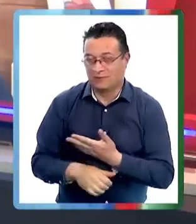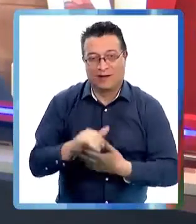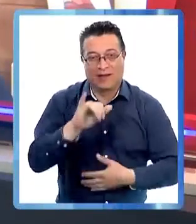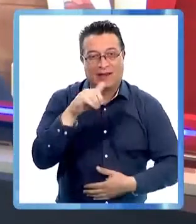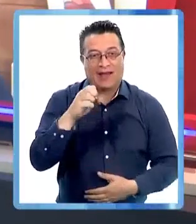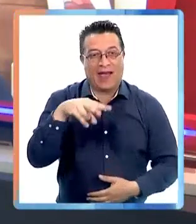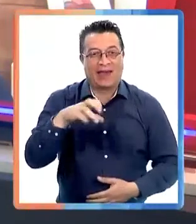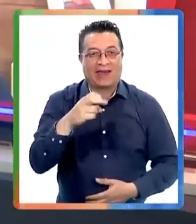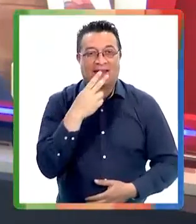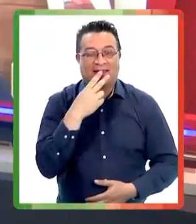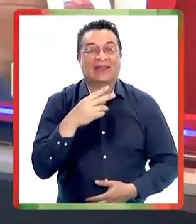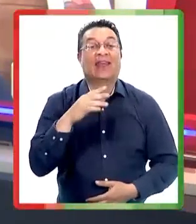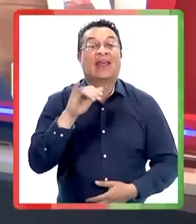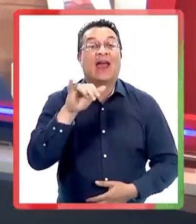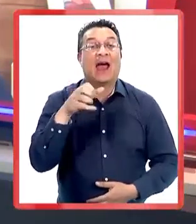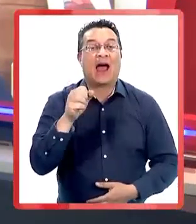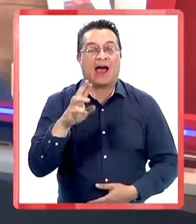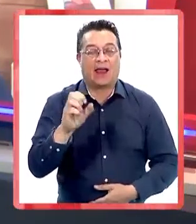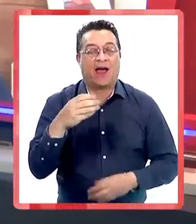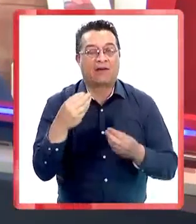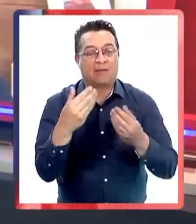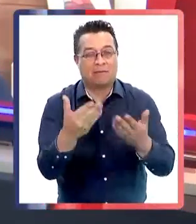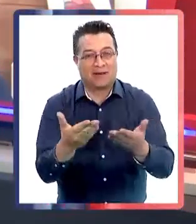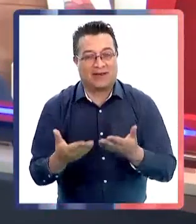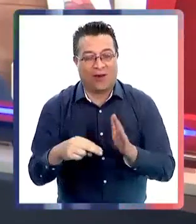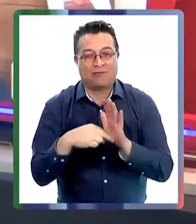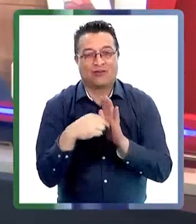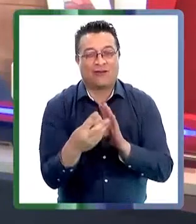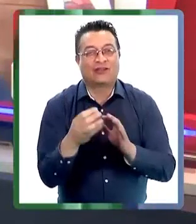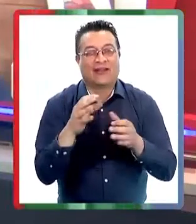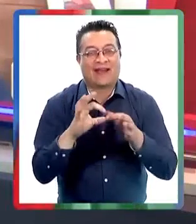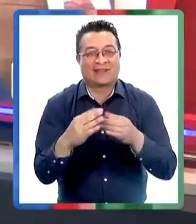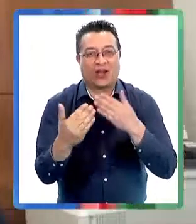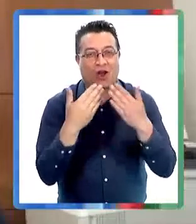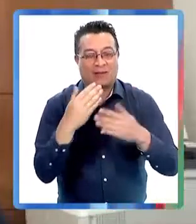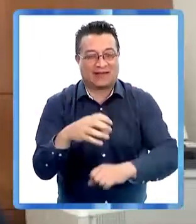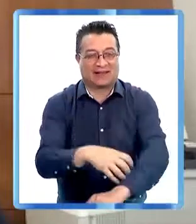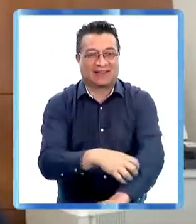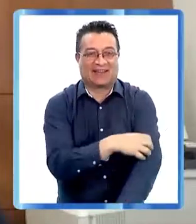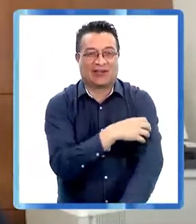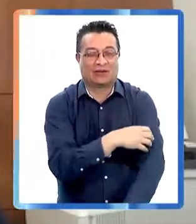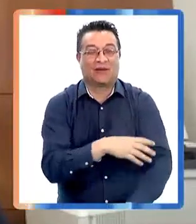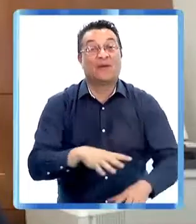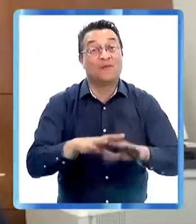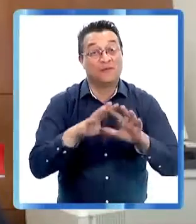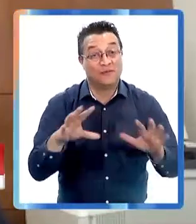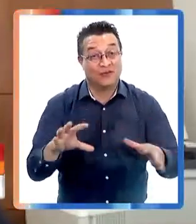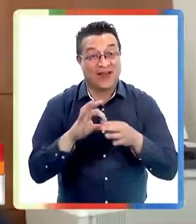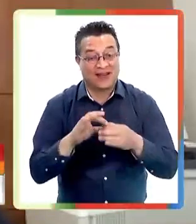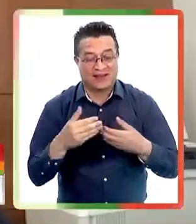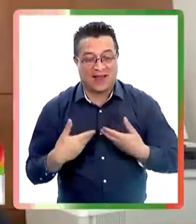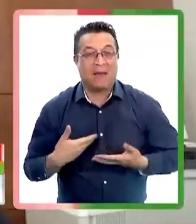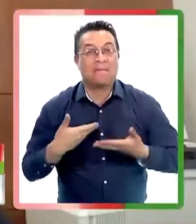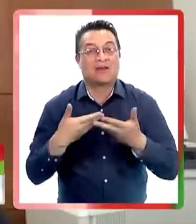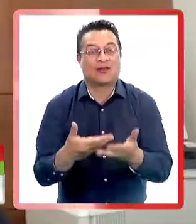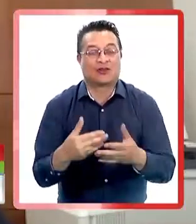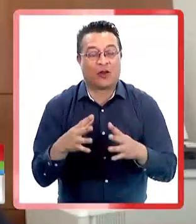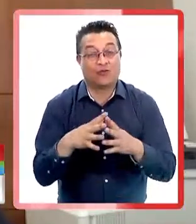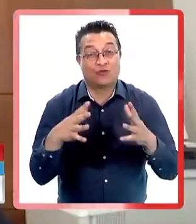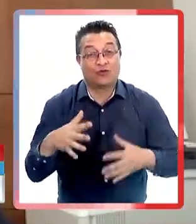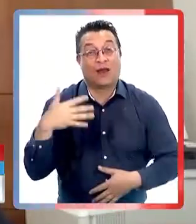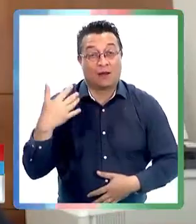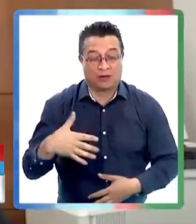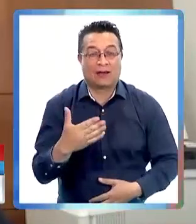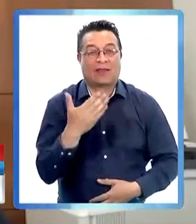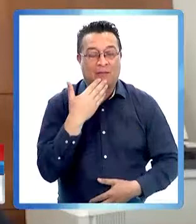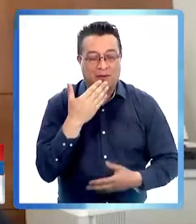Janet Jara. Ministra, bienvenida a Portavoz Noticias y gracias por conversar con las regiones. Muchas gracias por la invitación y muy